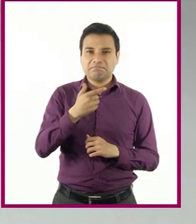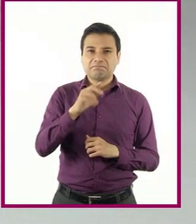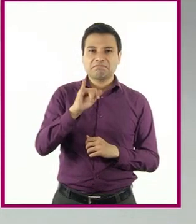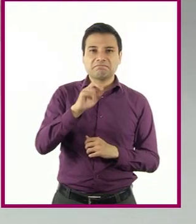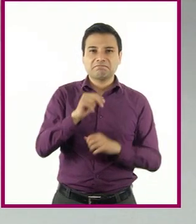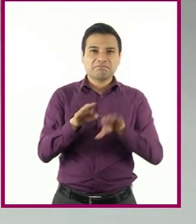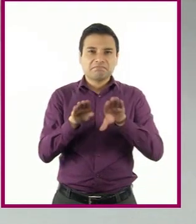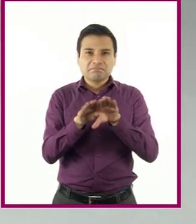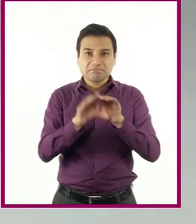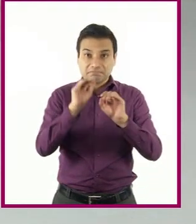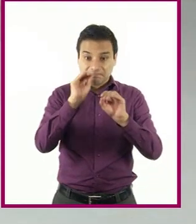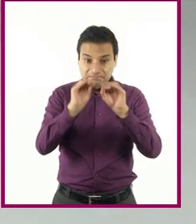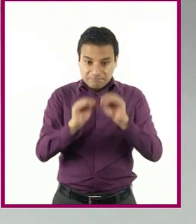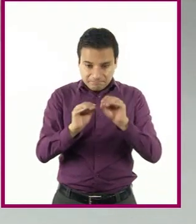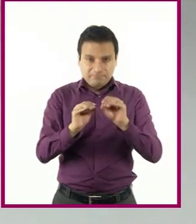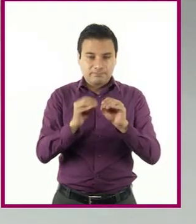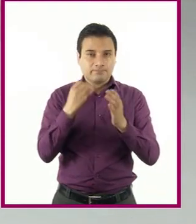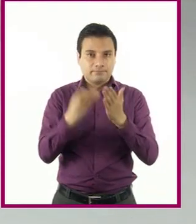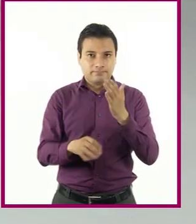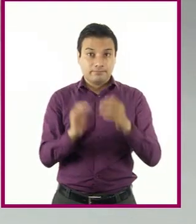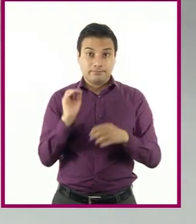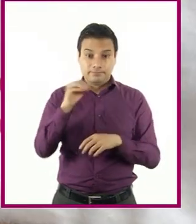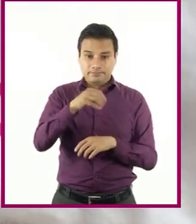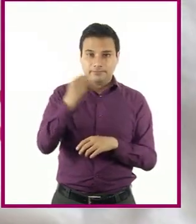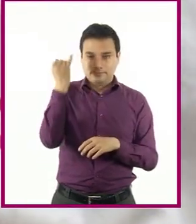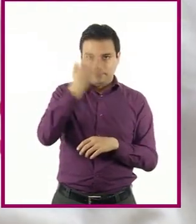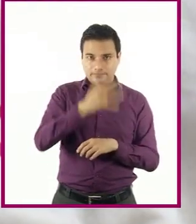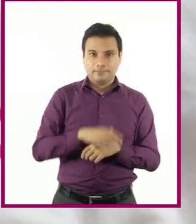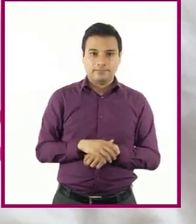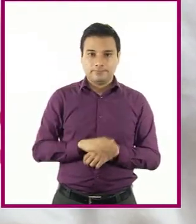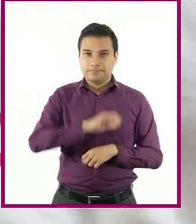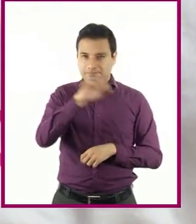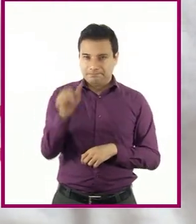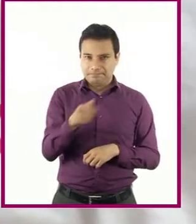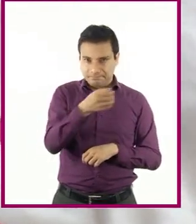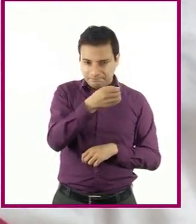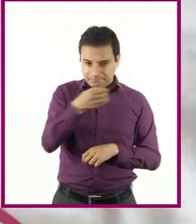imagen a cada idea y armar una secuencia que cuente la historia.